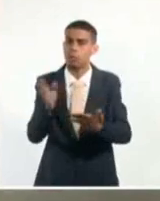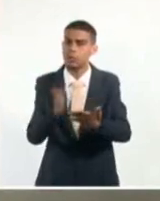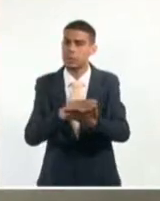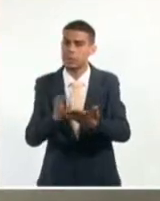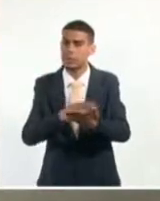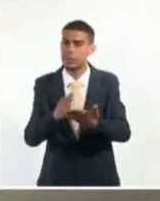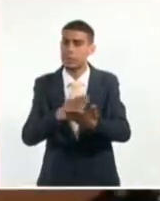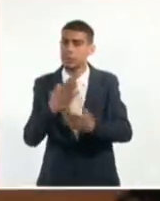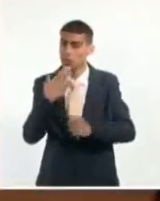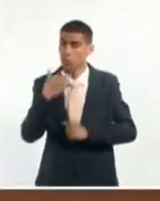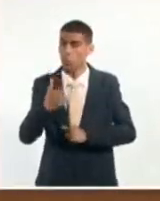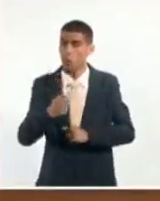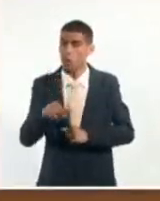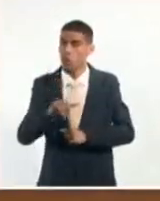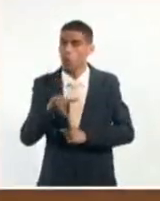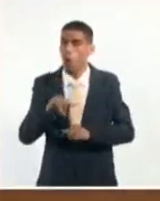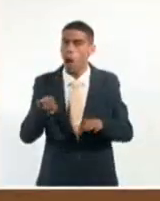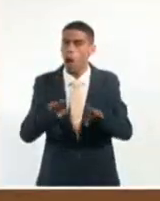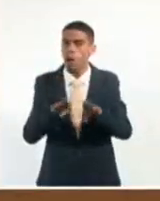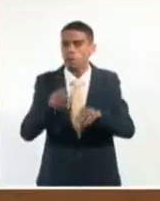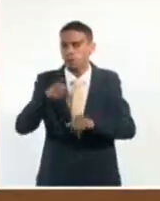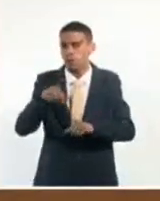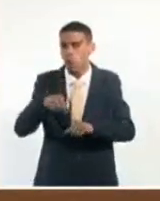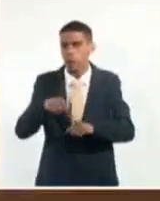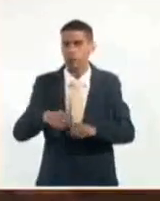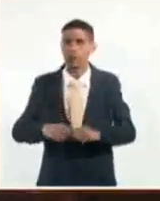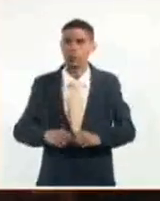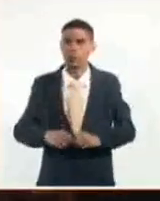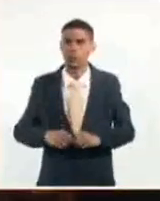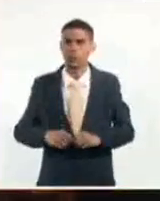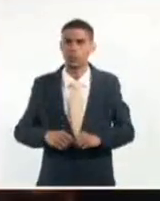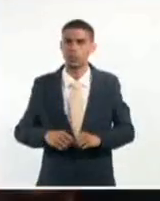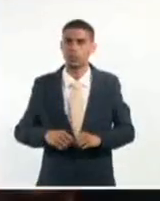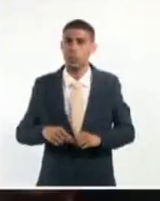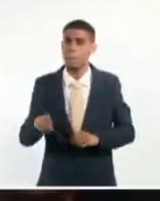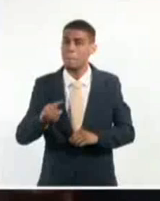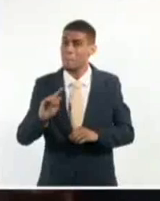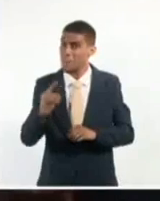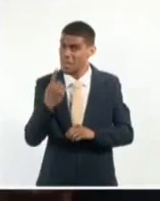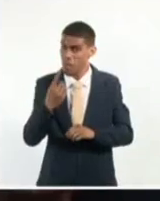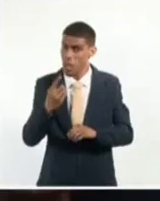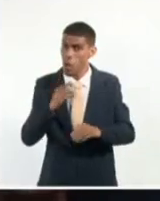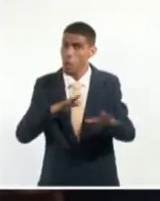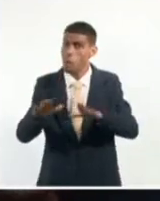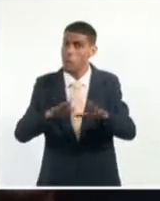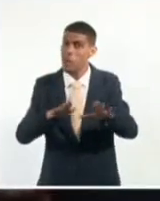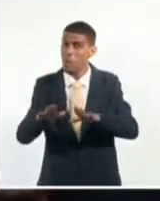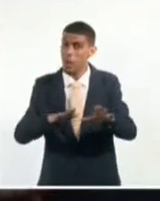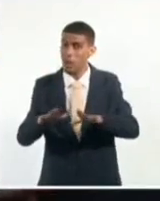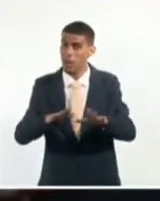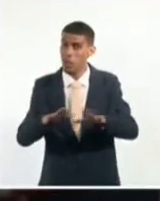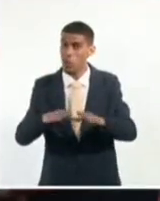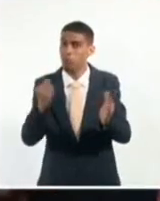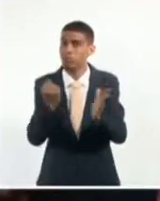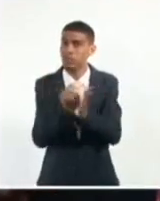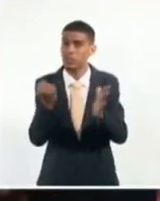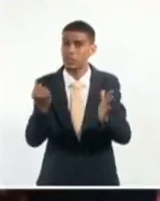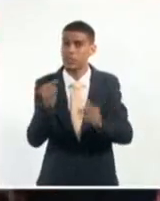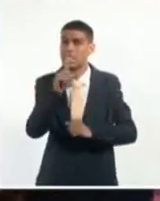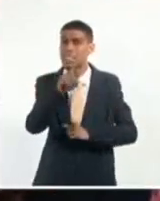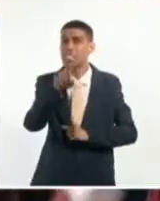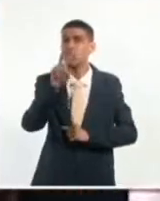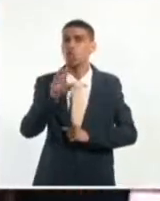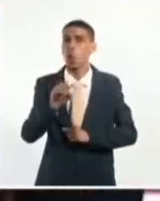enaltecedor y atemperado a la realidad. Su proclamación dio paso a un amplio ejercicio legislativo con la aprobación de más de 120